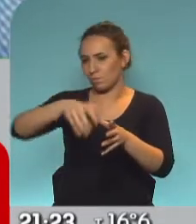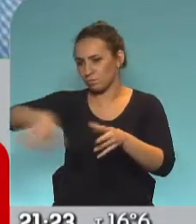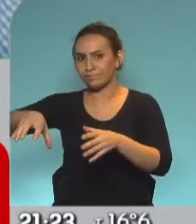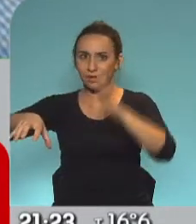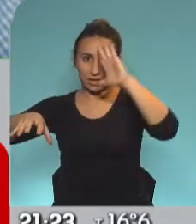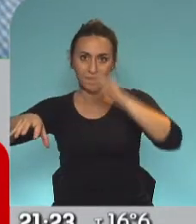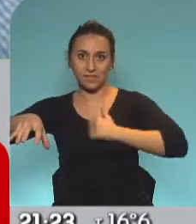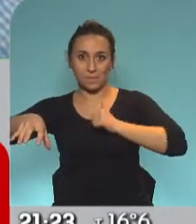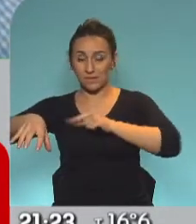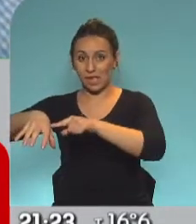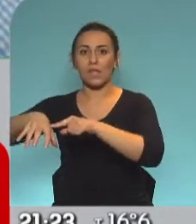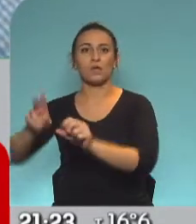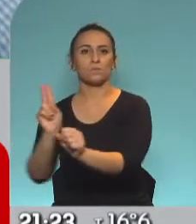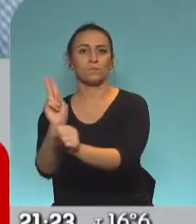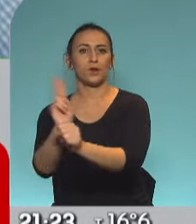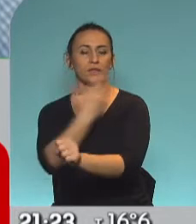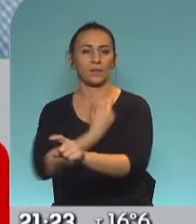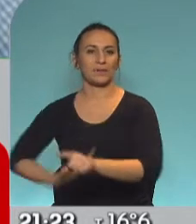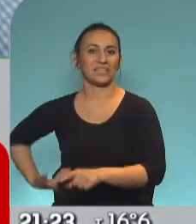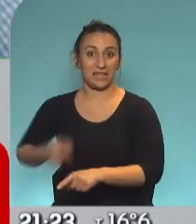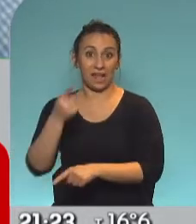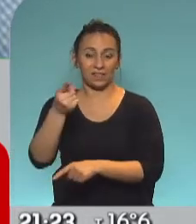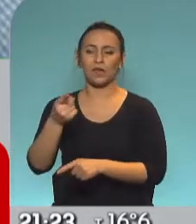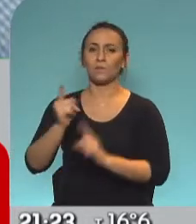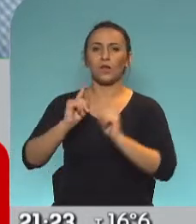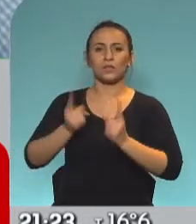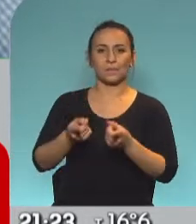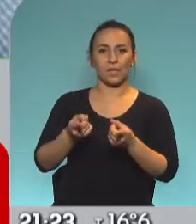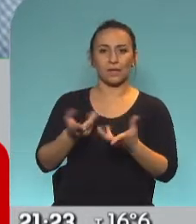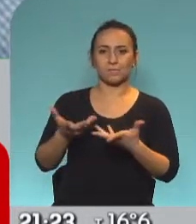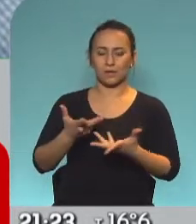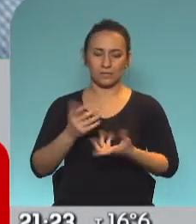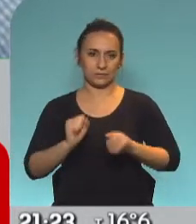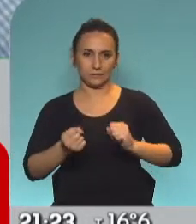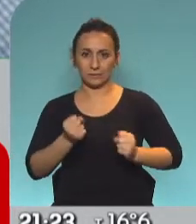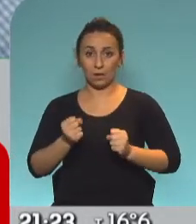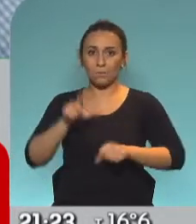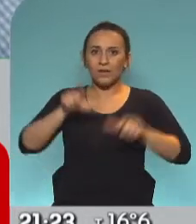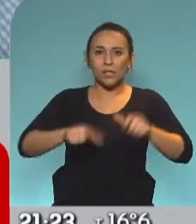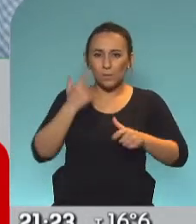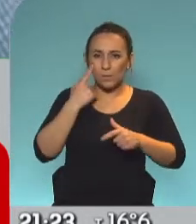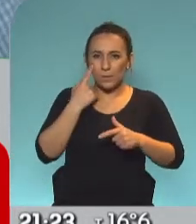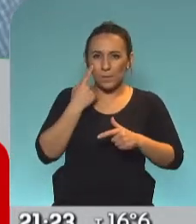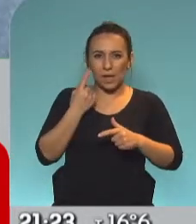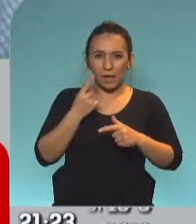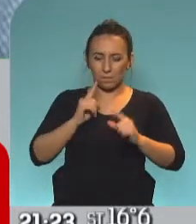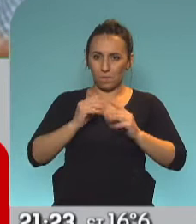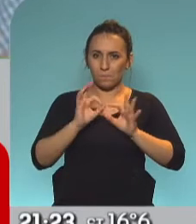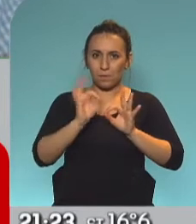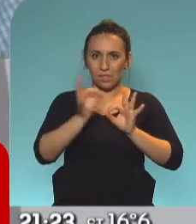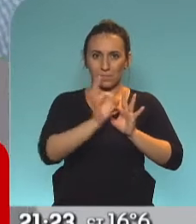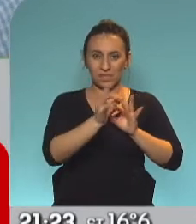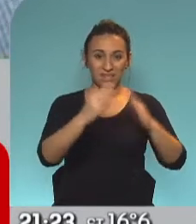gendarmería, que es la que protege al presidente de la nación, y también generando zozobra a la gente que vive cerca de la quinta, porque en algún momento se empezó a acercar